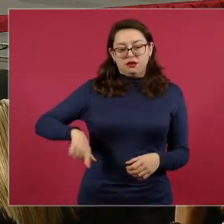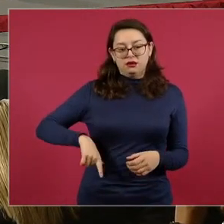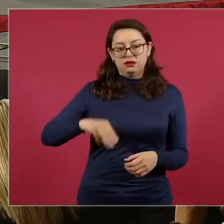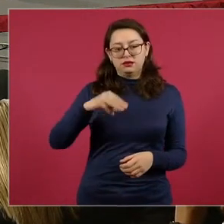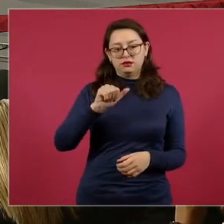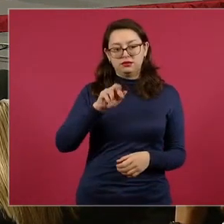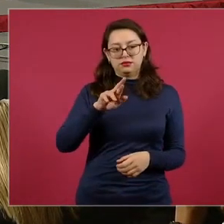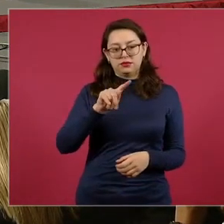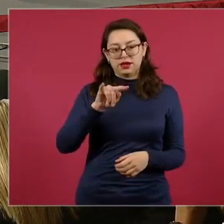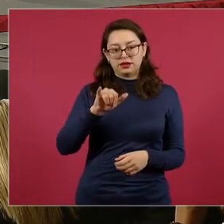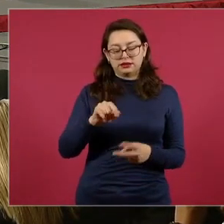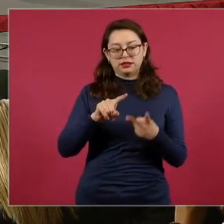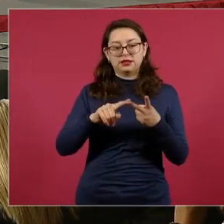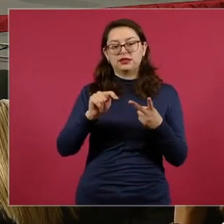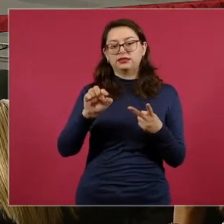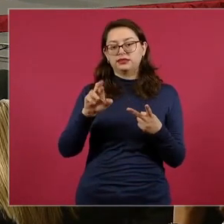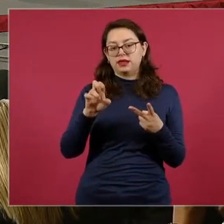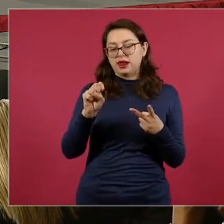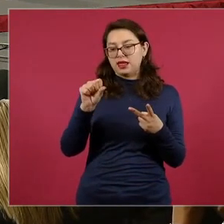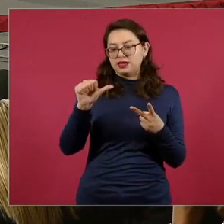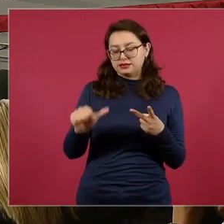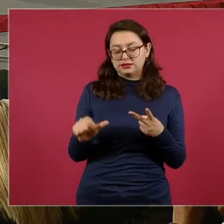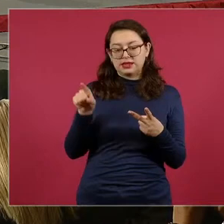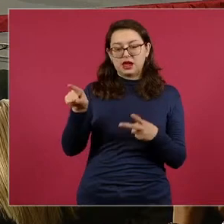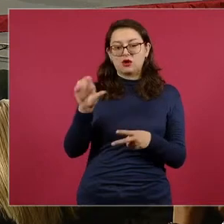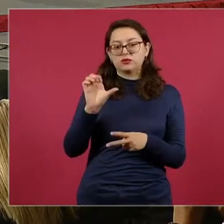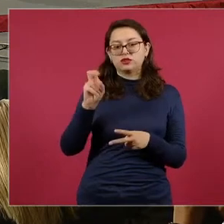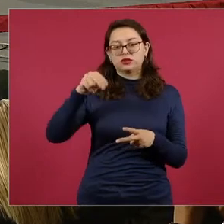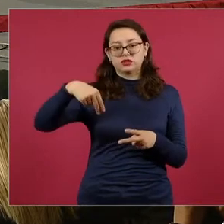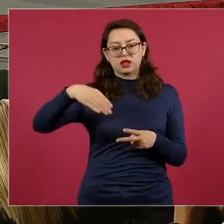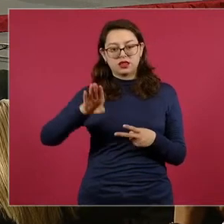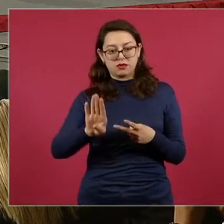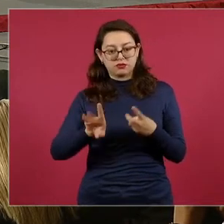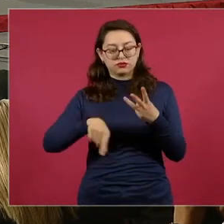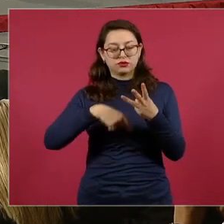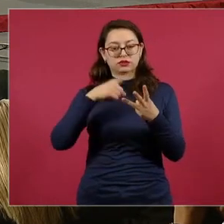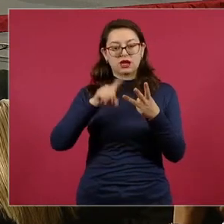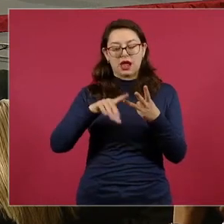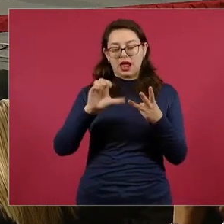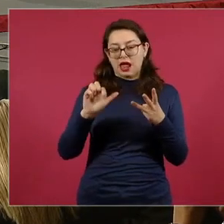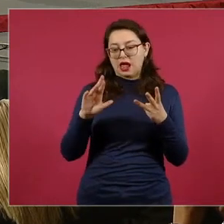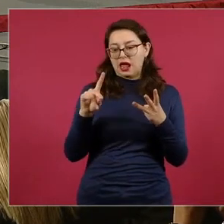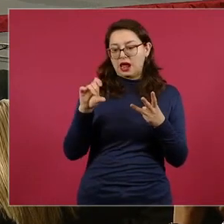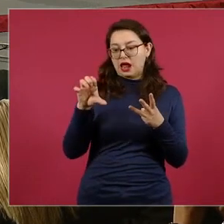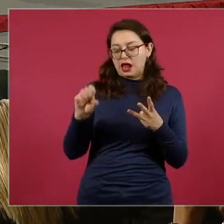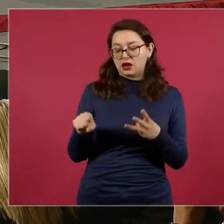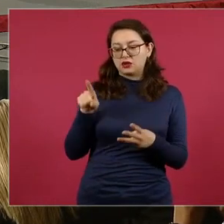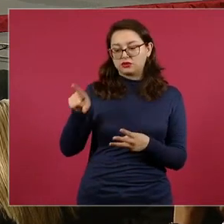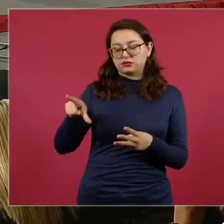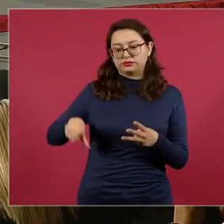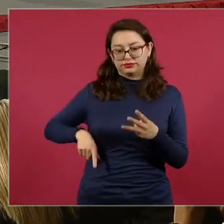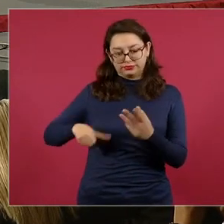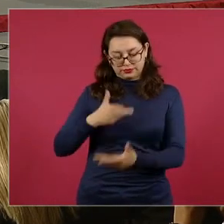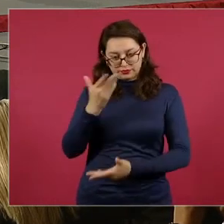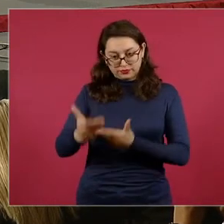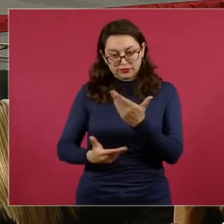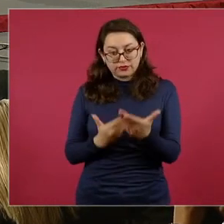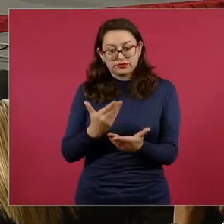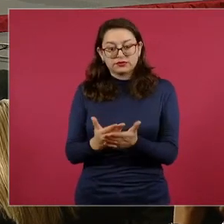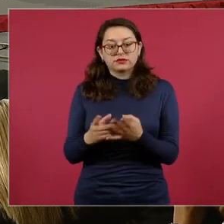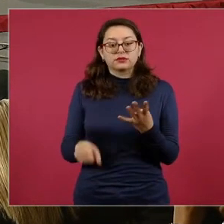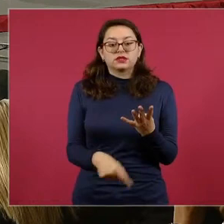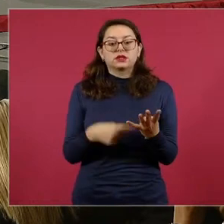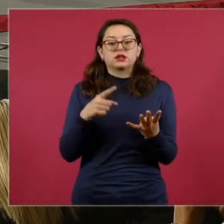Búsqueda. Carlos Torres, encargado de los servidores de la Nación en Bienestar.